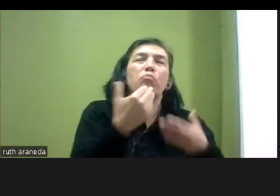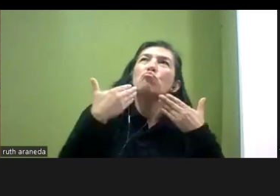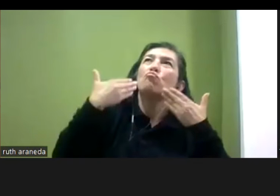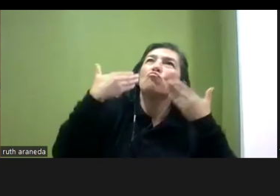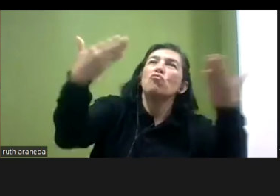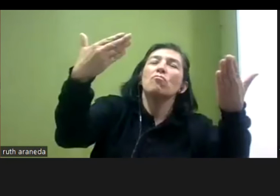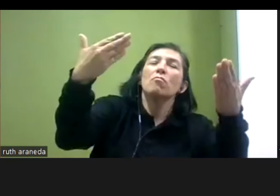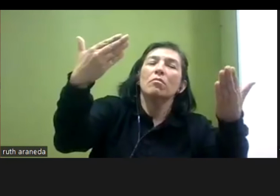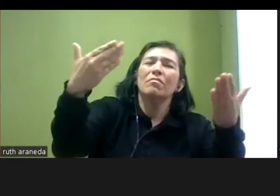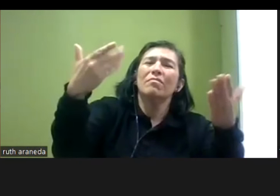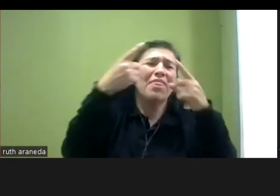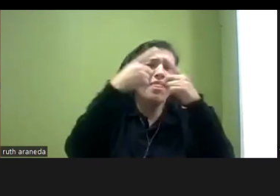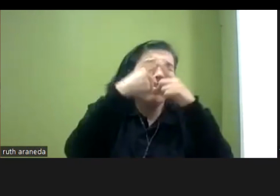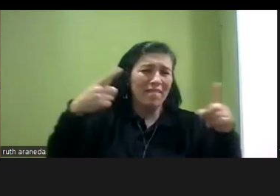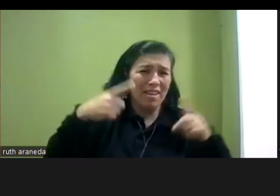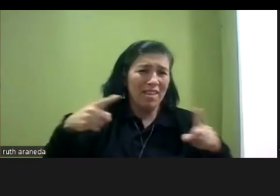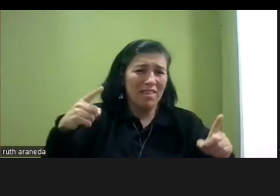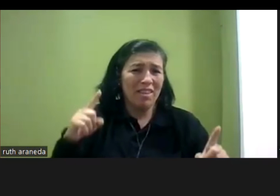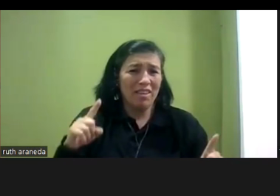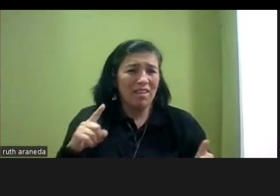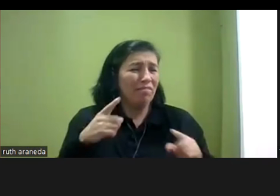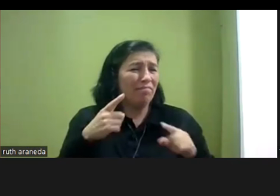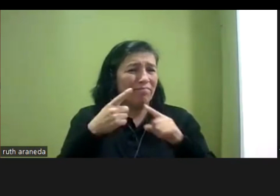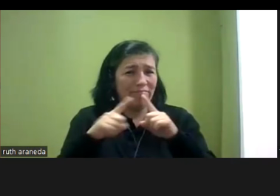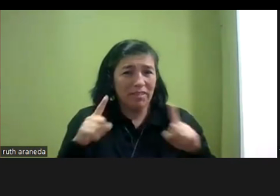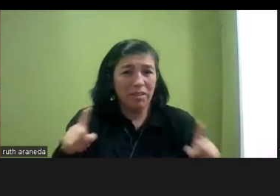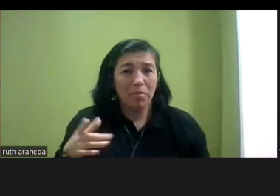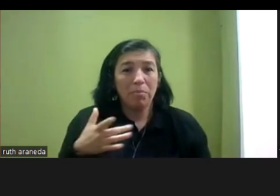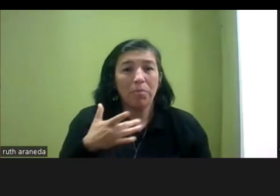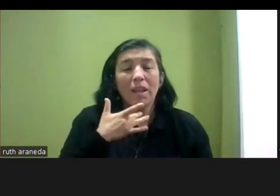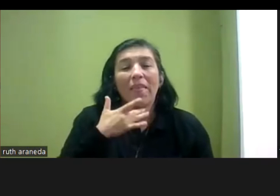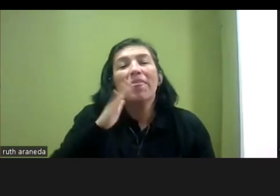muy diversos, muy distintos entre sí, porque va a depender